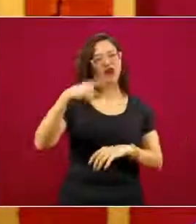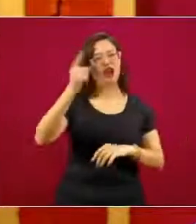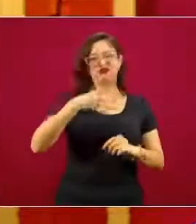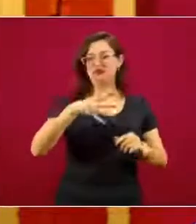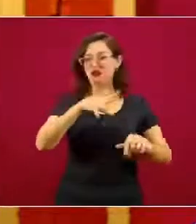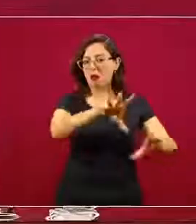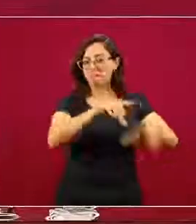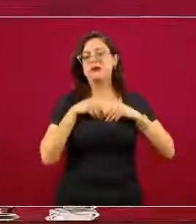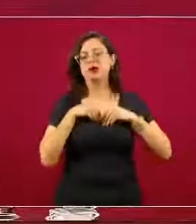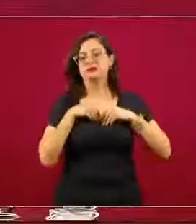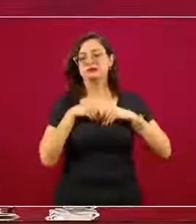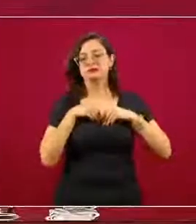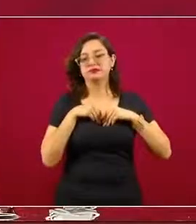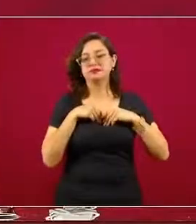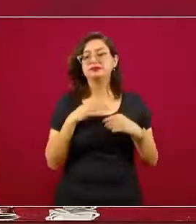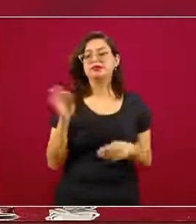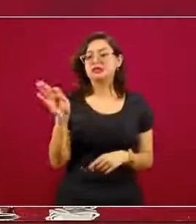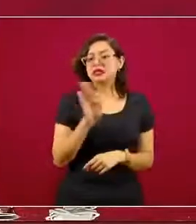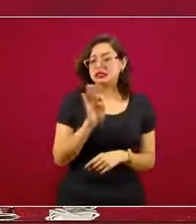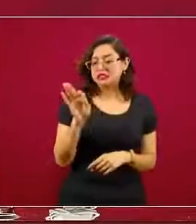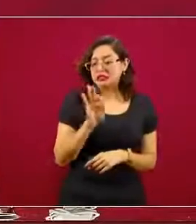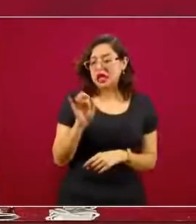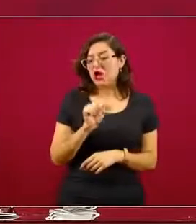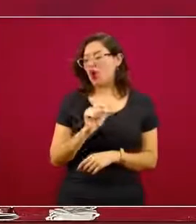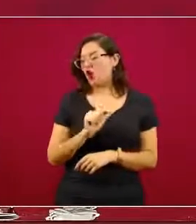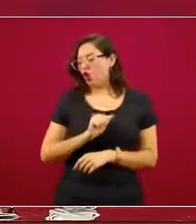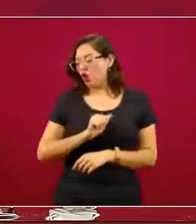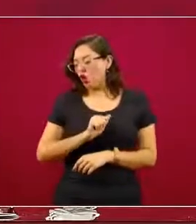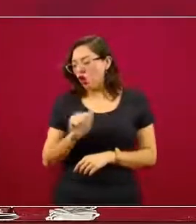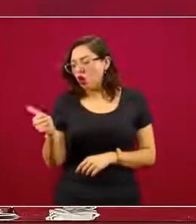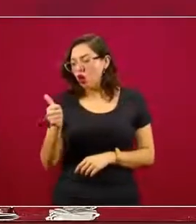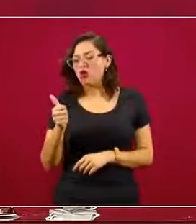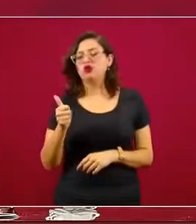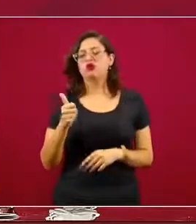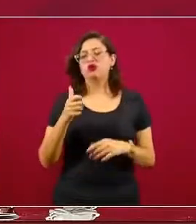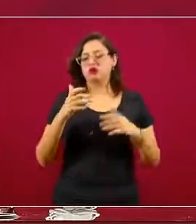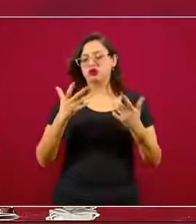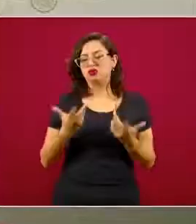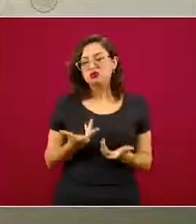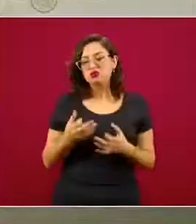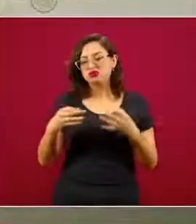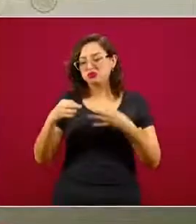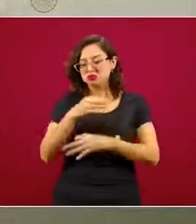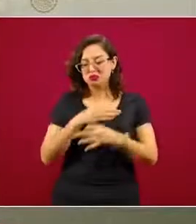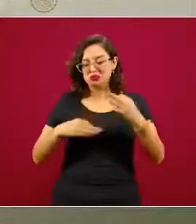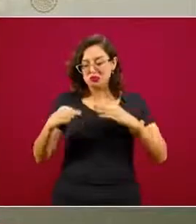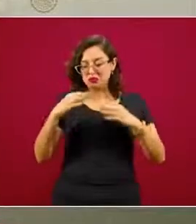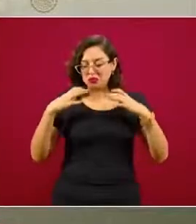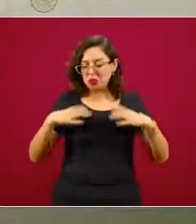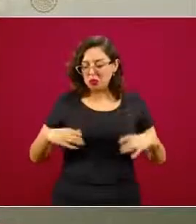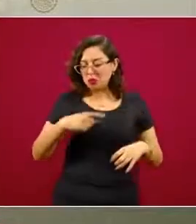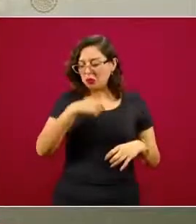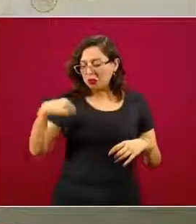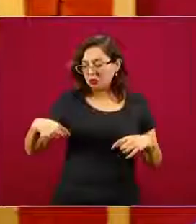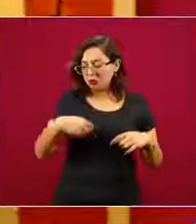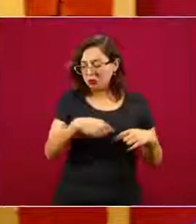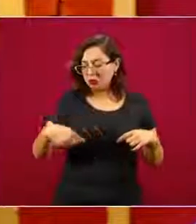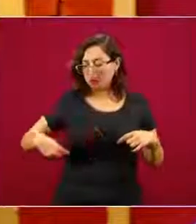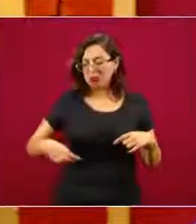podría estar invadiendo otras células de otros aparatos y órganos, no se ha encontrado que esto